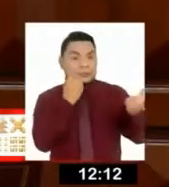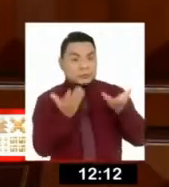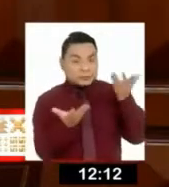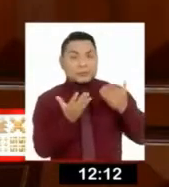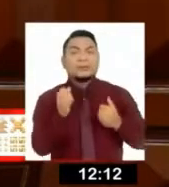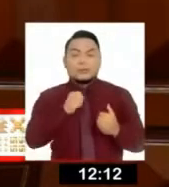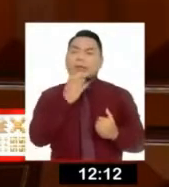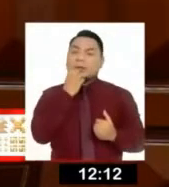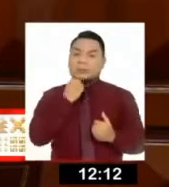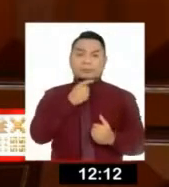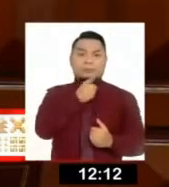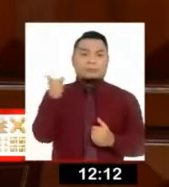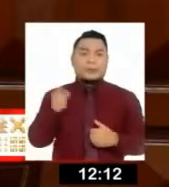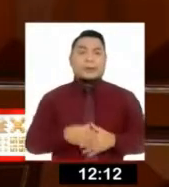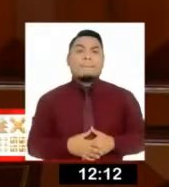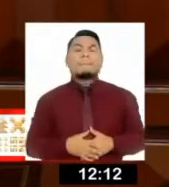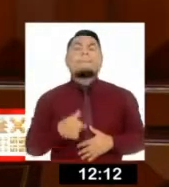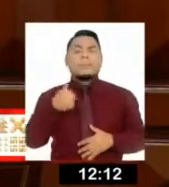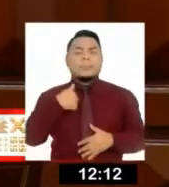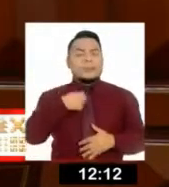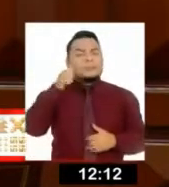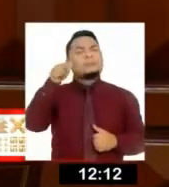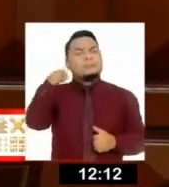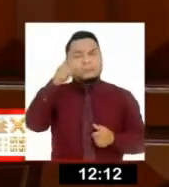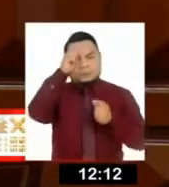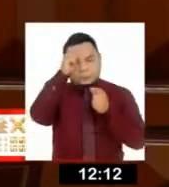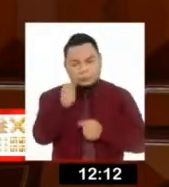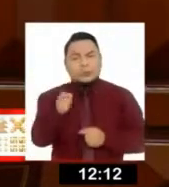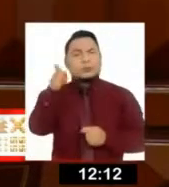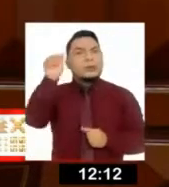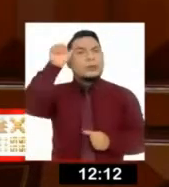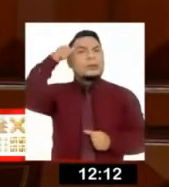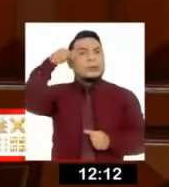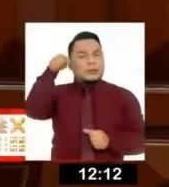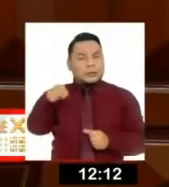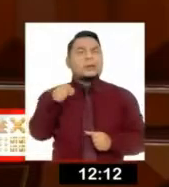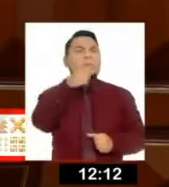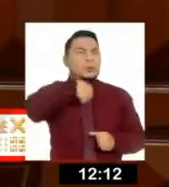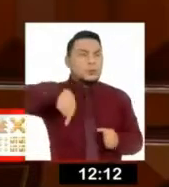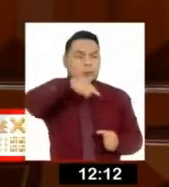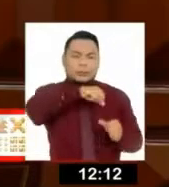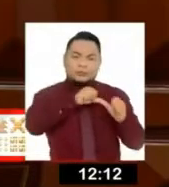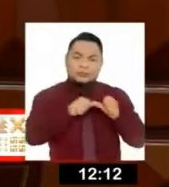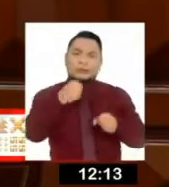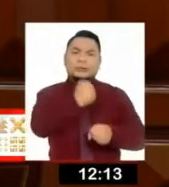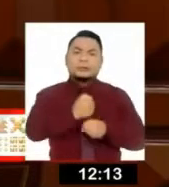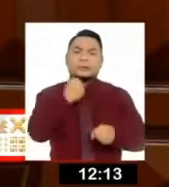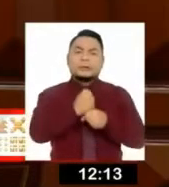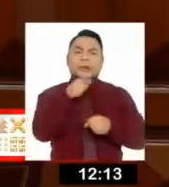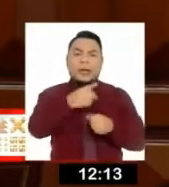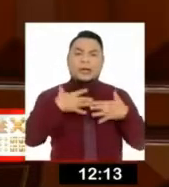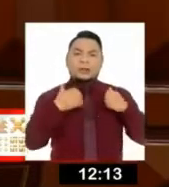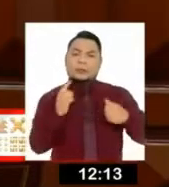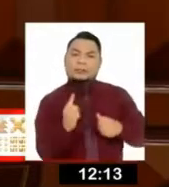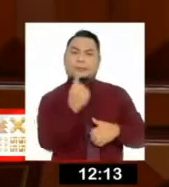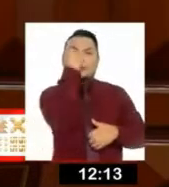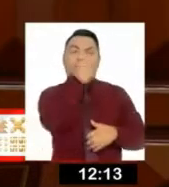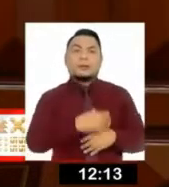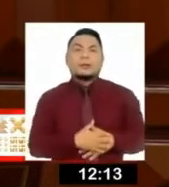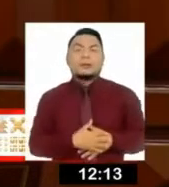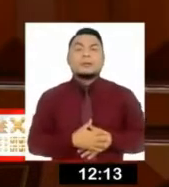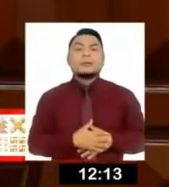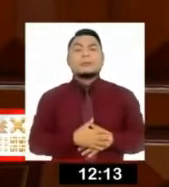los extrañamos. Honraremos su memoria asegurando que esto sea una prioridad.